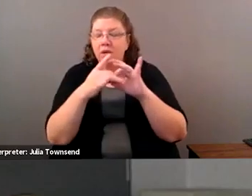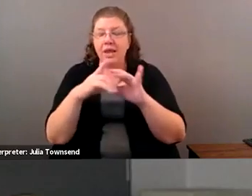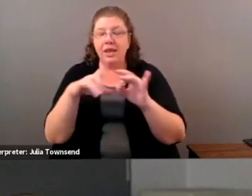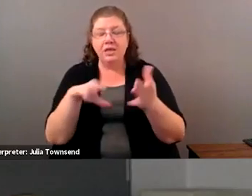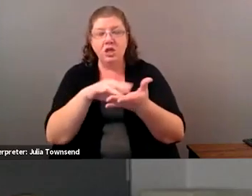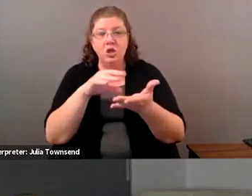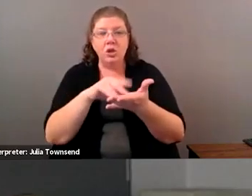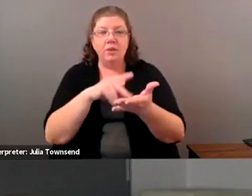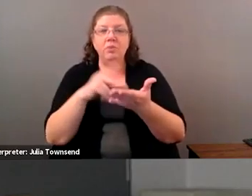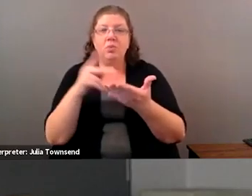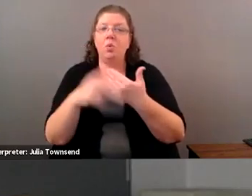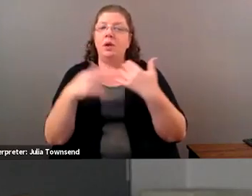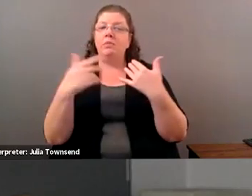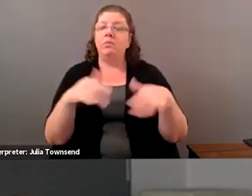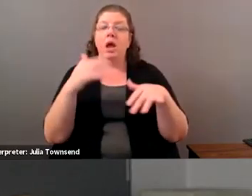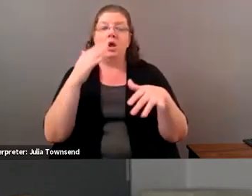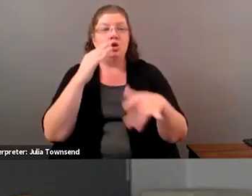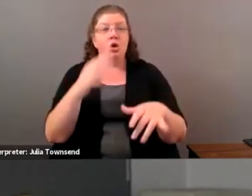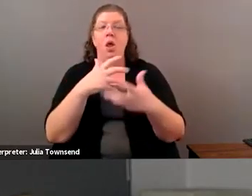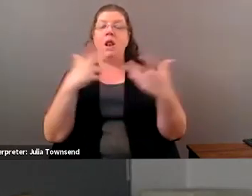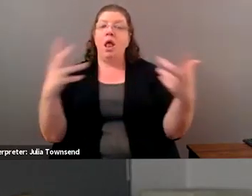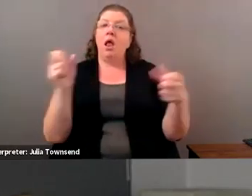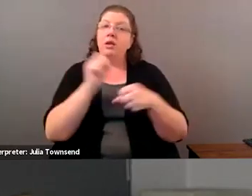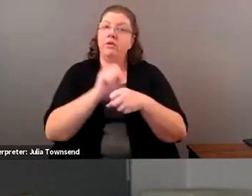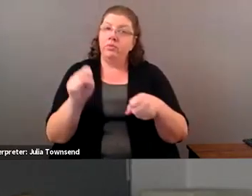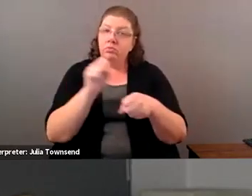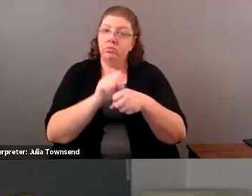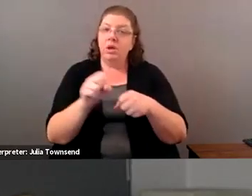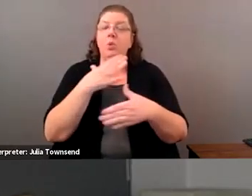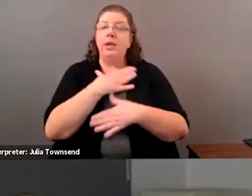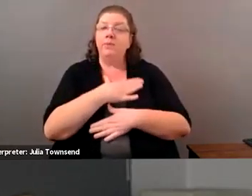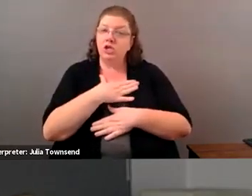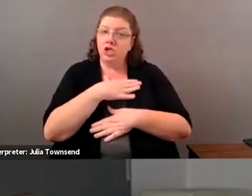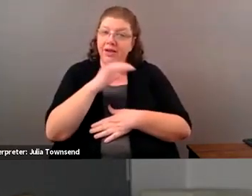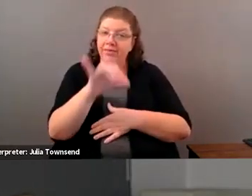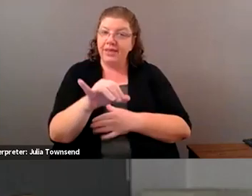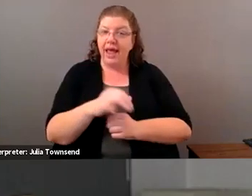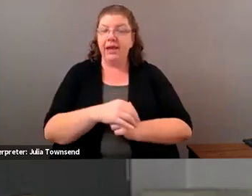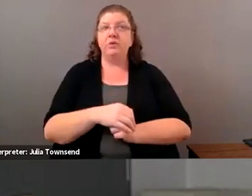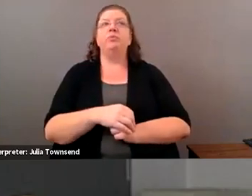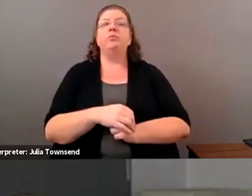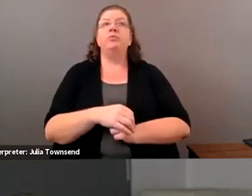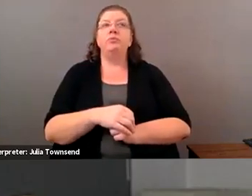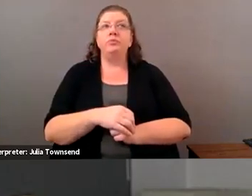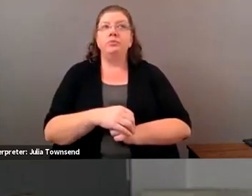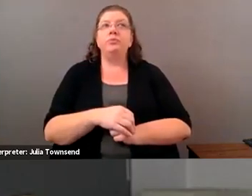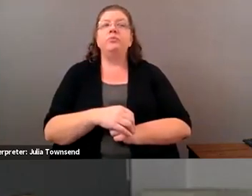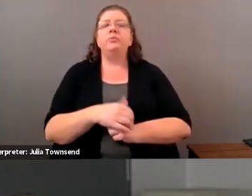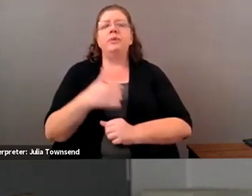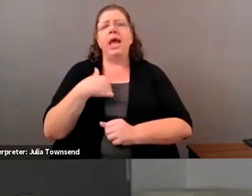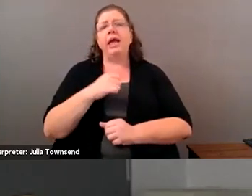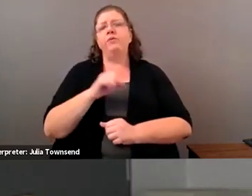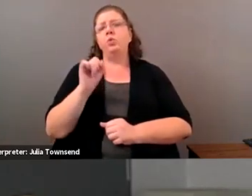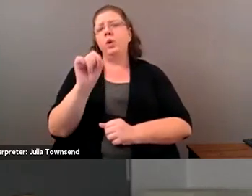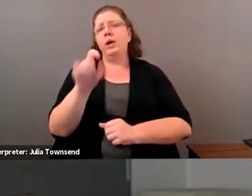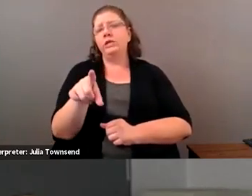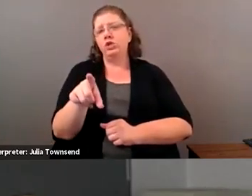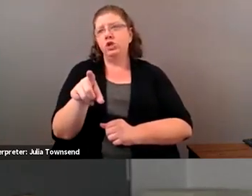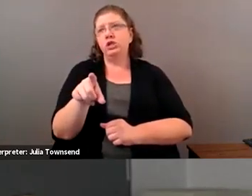programa de aprendizaje se que toma mucho esfuerzo y aprecio mucho su labor tengo una pregunta